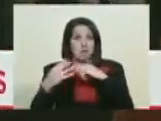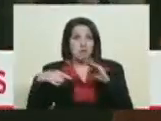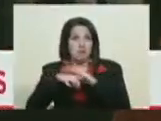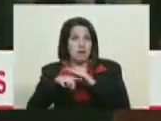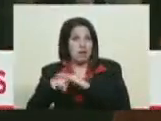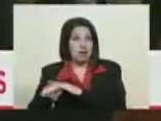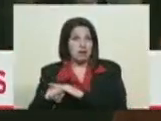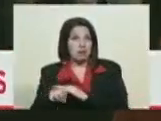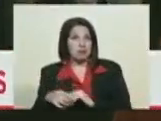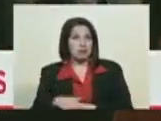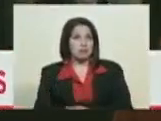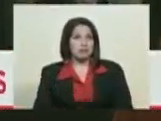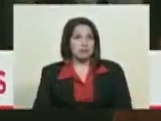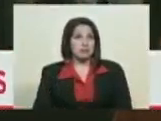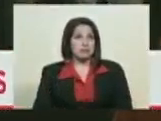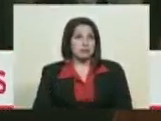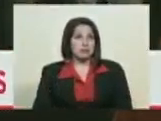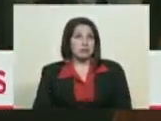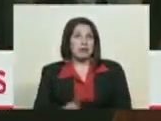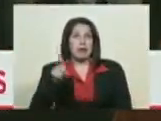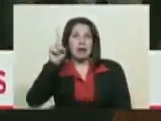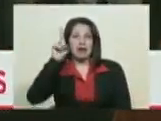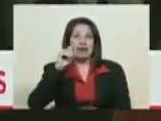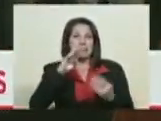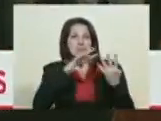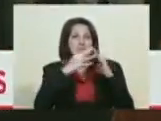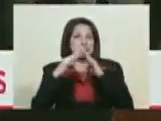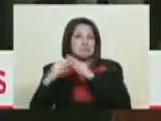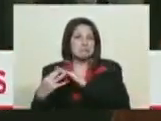del eucalipto, allá arriba la conocí.